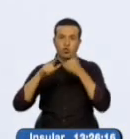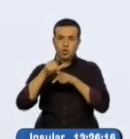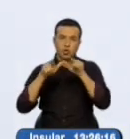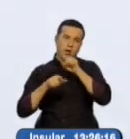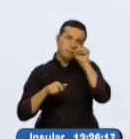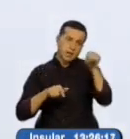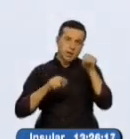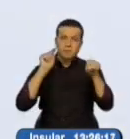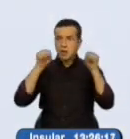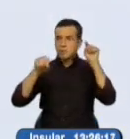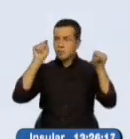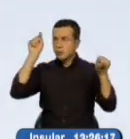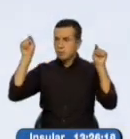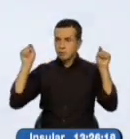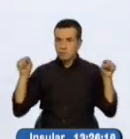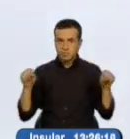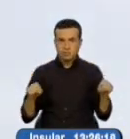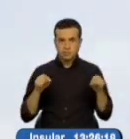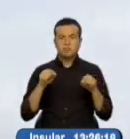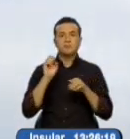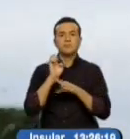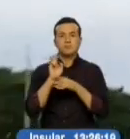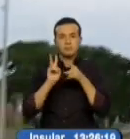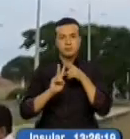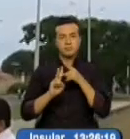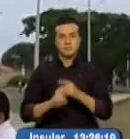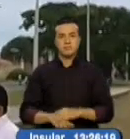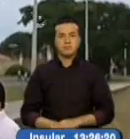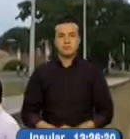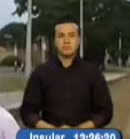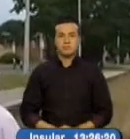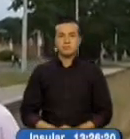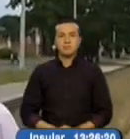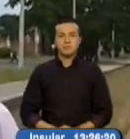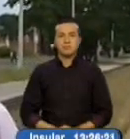vías de la ciudad. Marlon Chica, Ecuador TV.